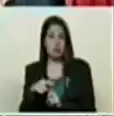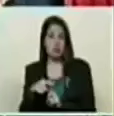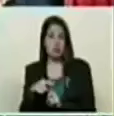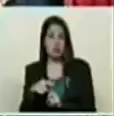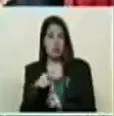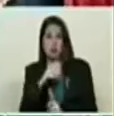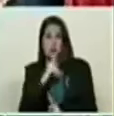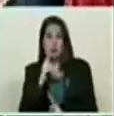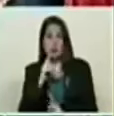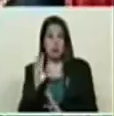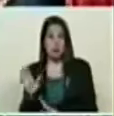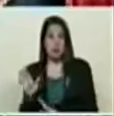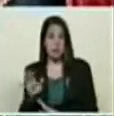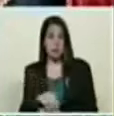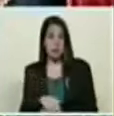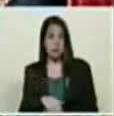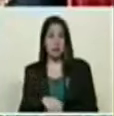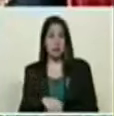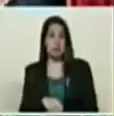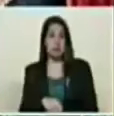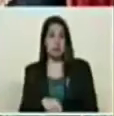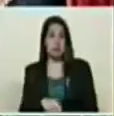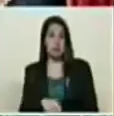se llama así, ¿verdad?